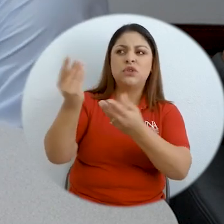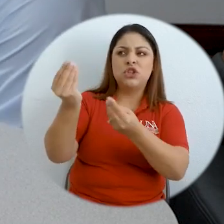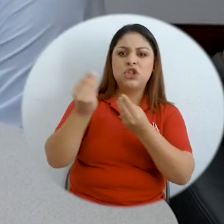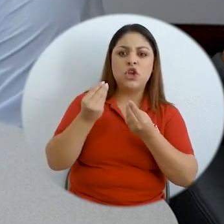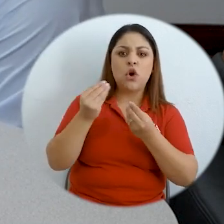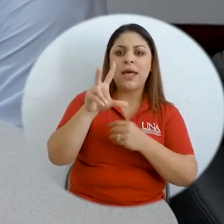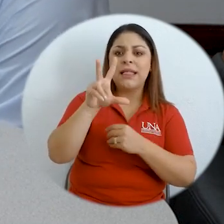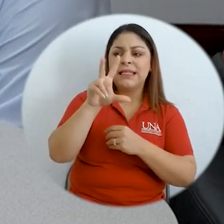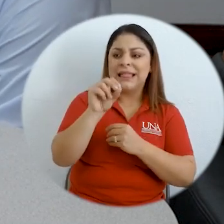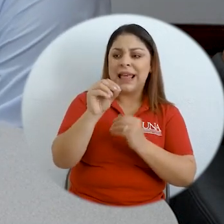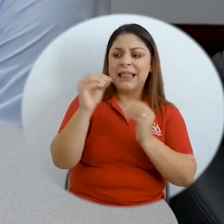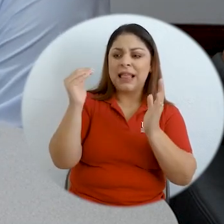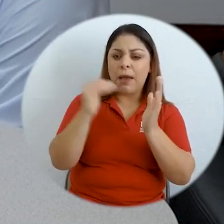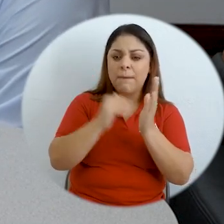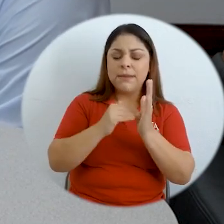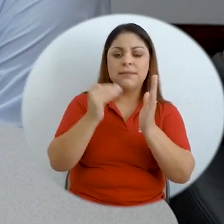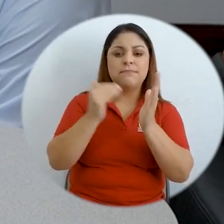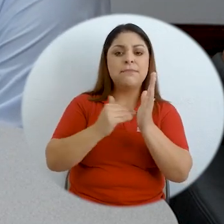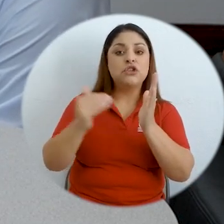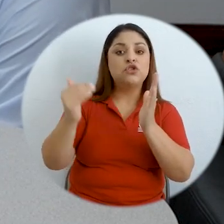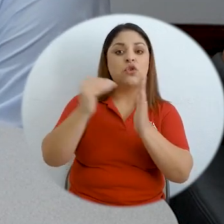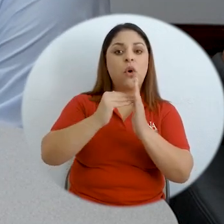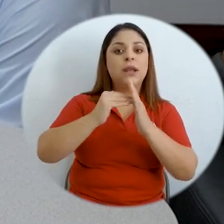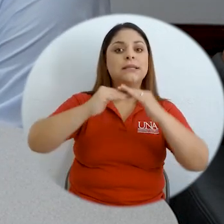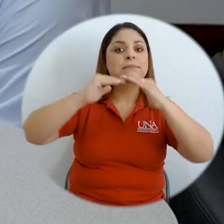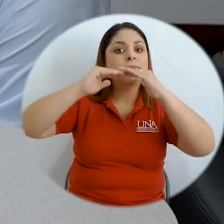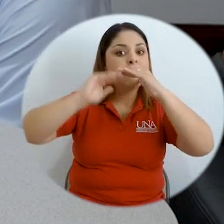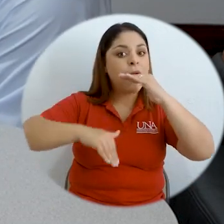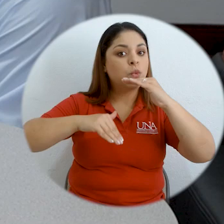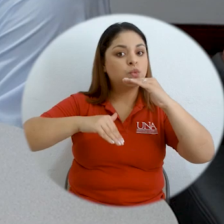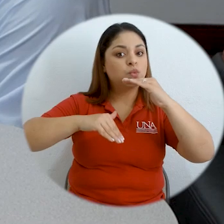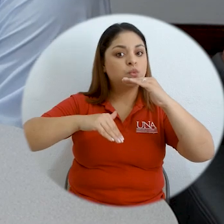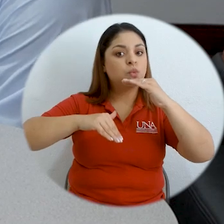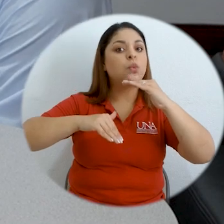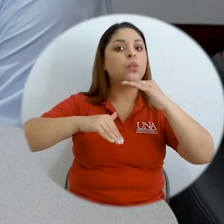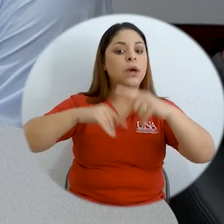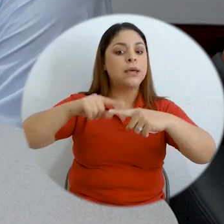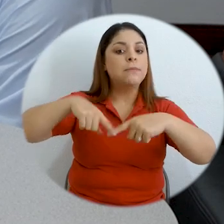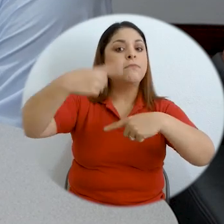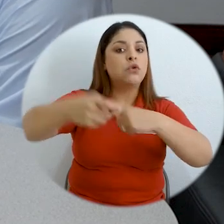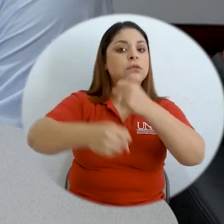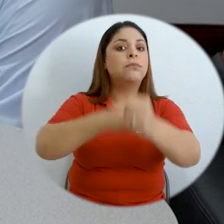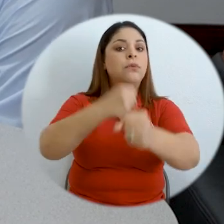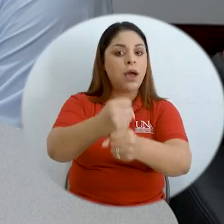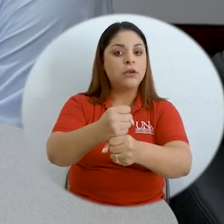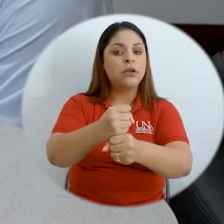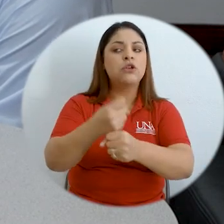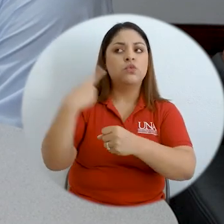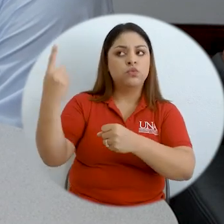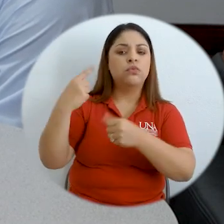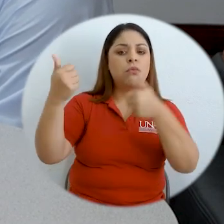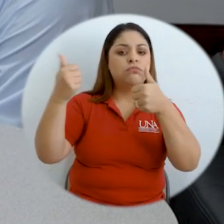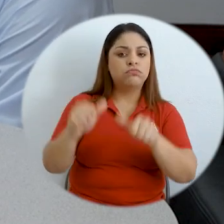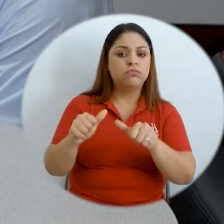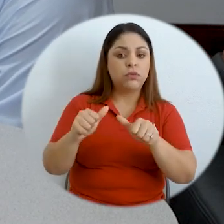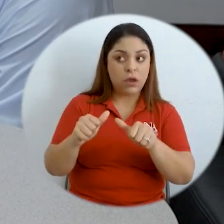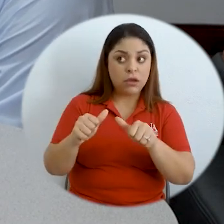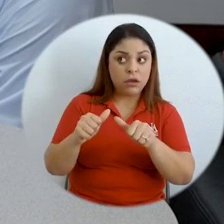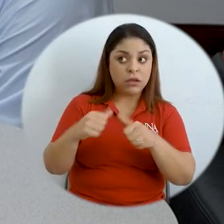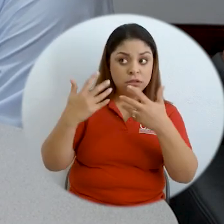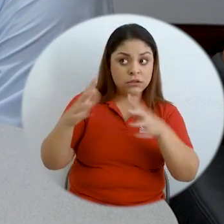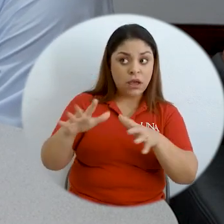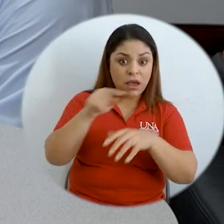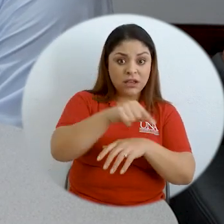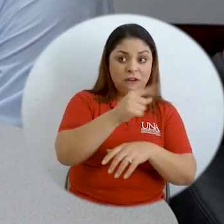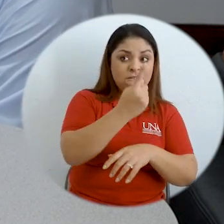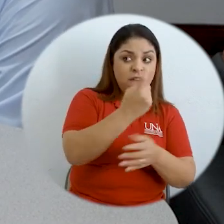más, menos en el presupuesto, en el giro del presupuesto durante el 20. Y el año siguiente acordamos nuevamente que íbamos a tener un giro